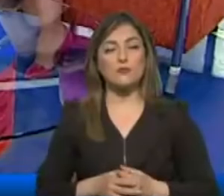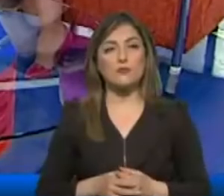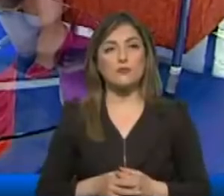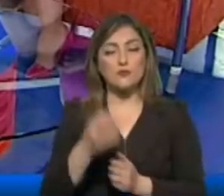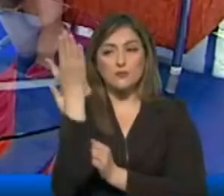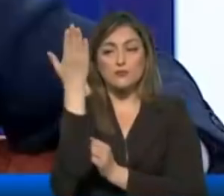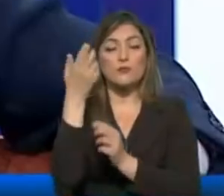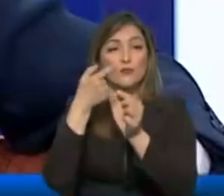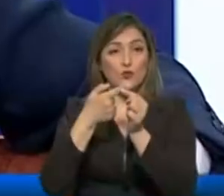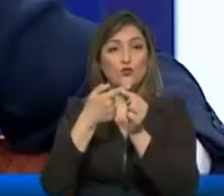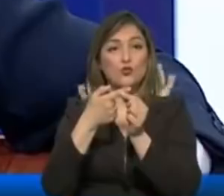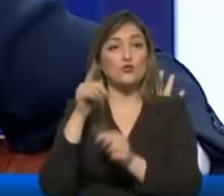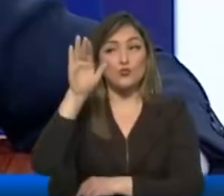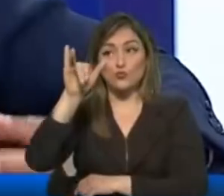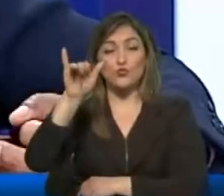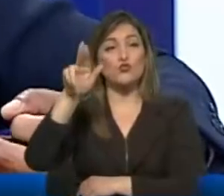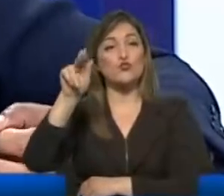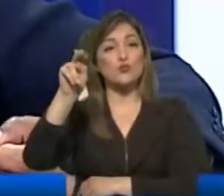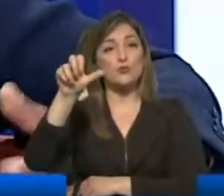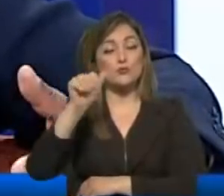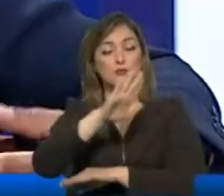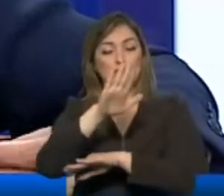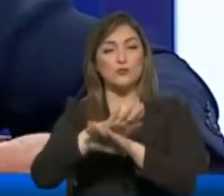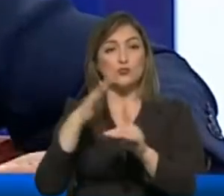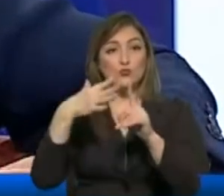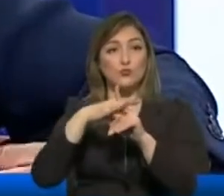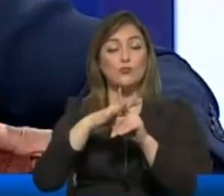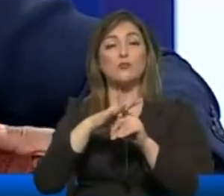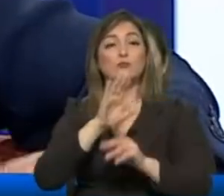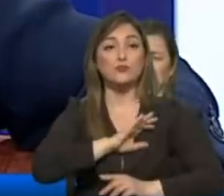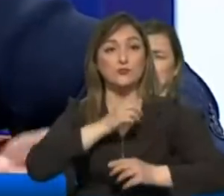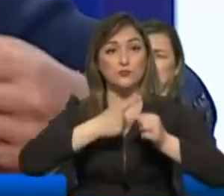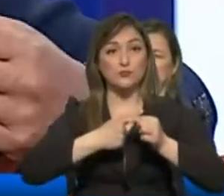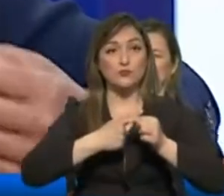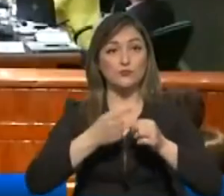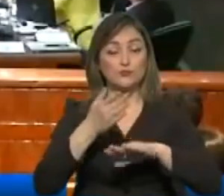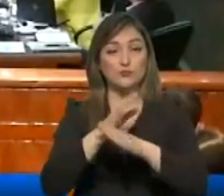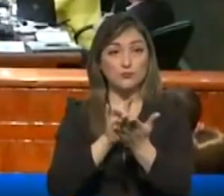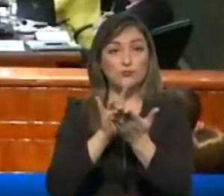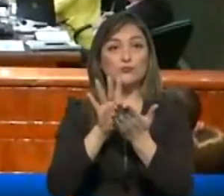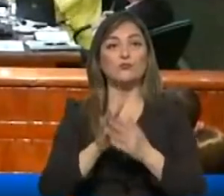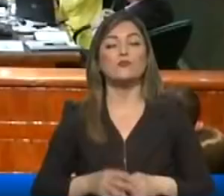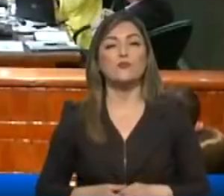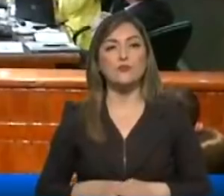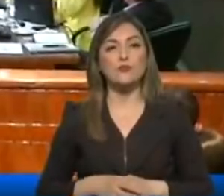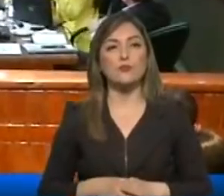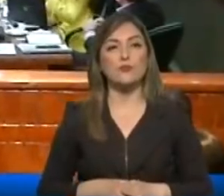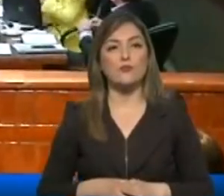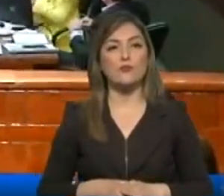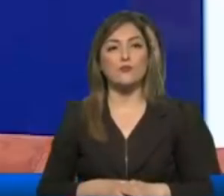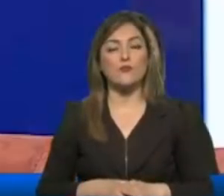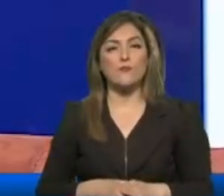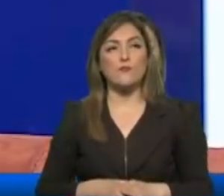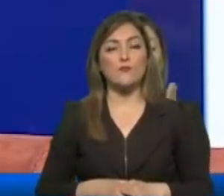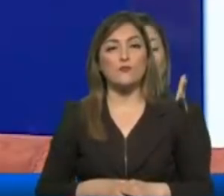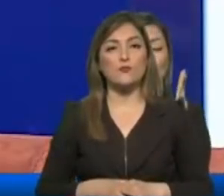El alcalde de Quito, Jorge Yunda, habló sobre su situación en el municipio de Quito luego de su remoción dentro del Consejo Metropolitano. En el